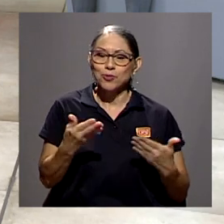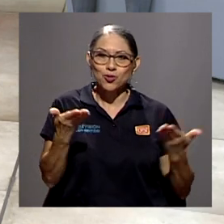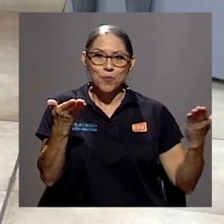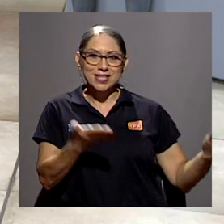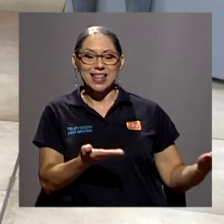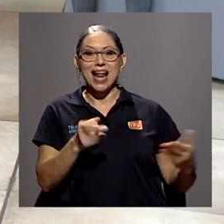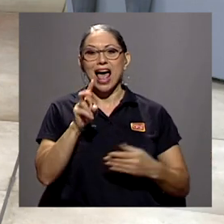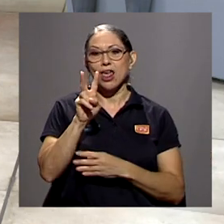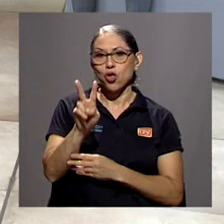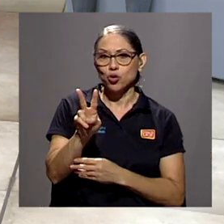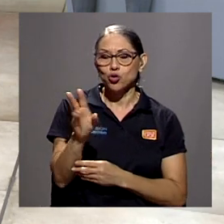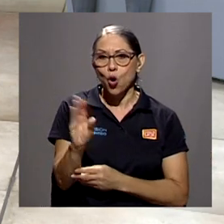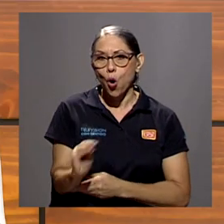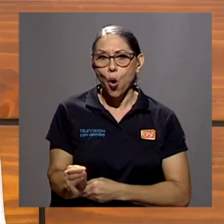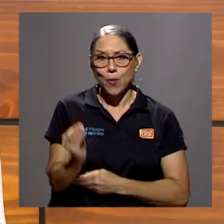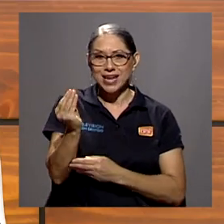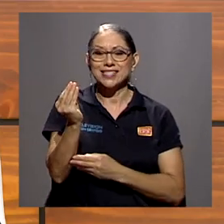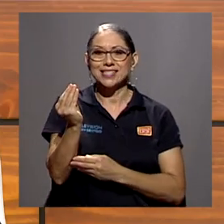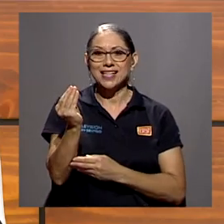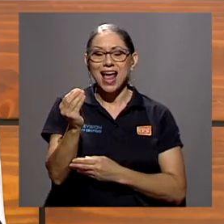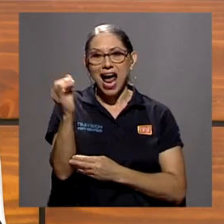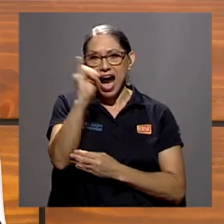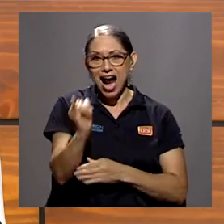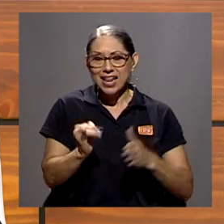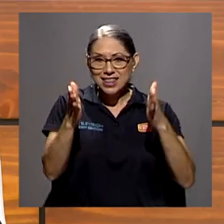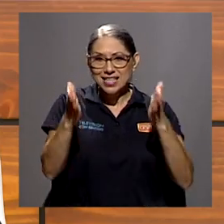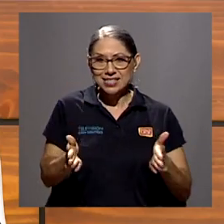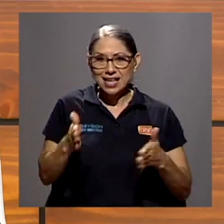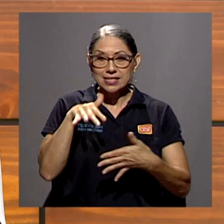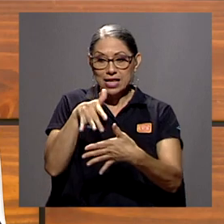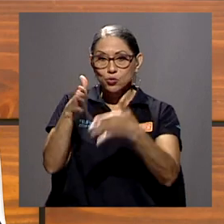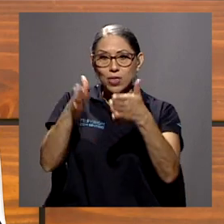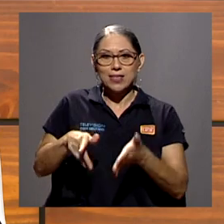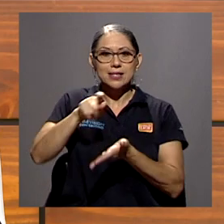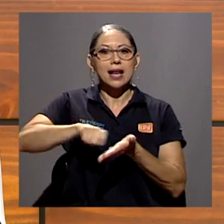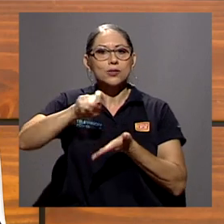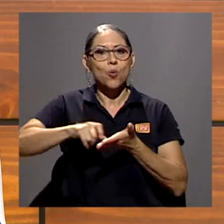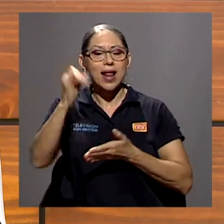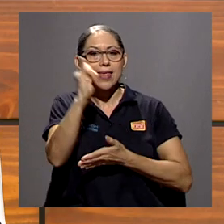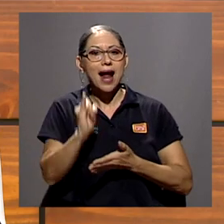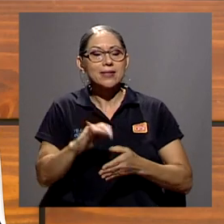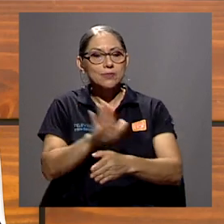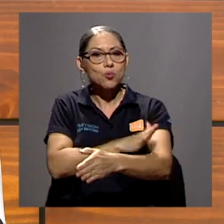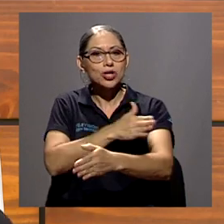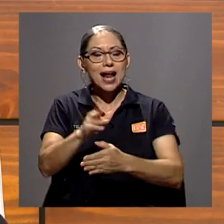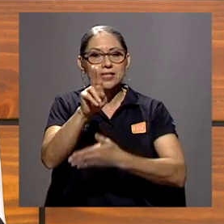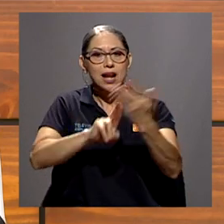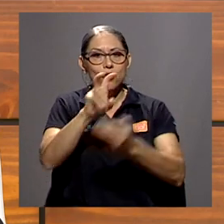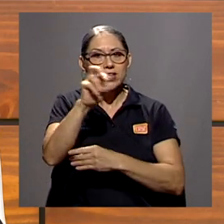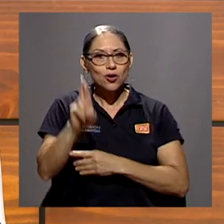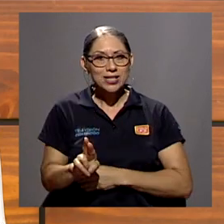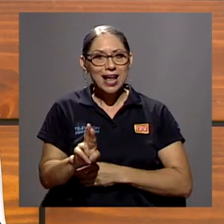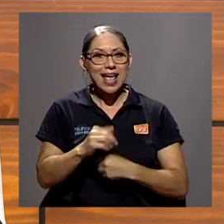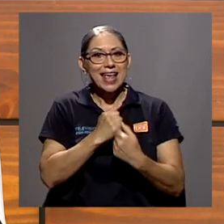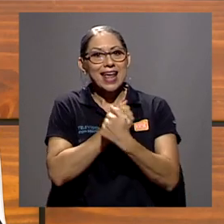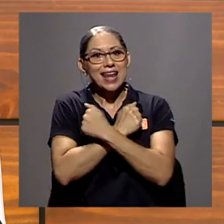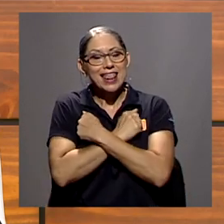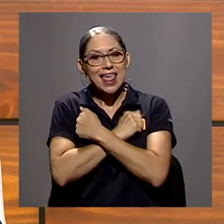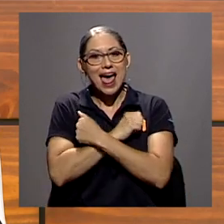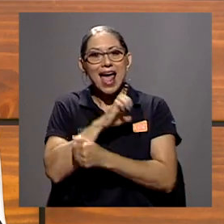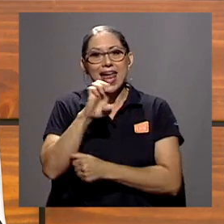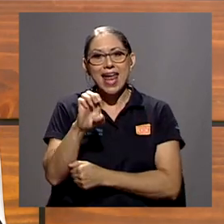dos jóvenes artistas estudiantes de la escuela de artes musicales de la universidad de costa rica en nuestra querida